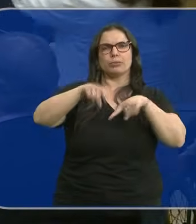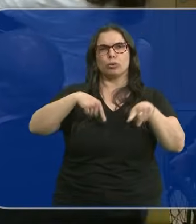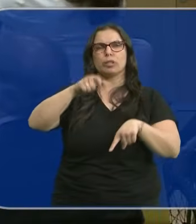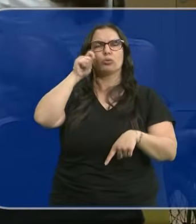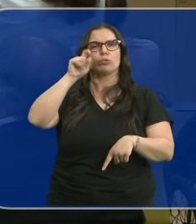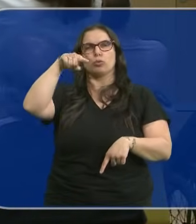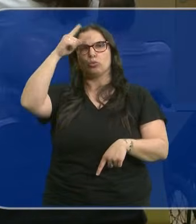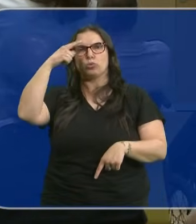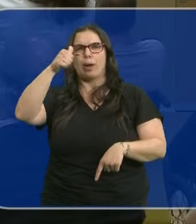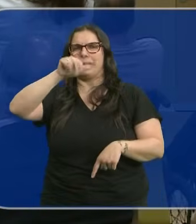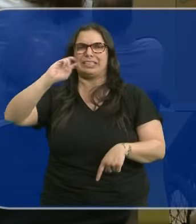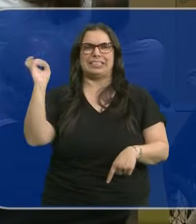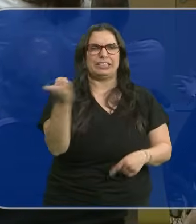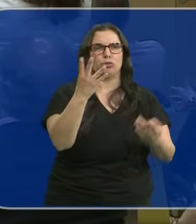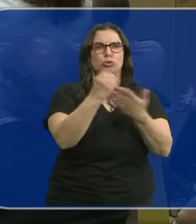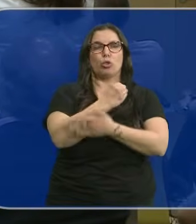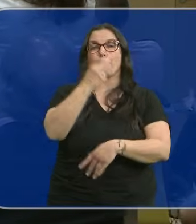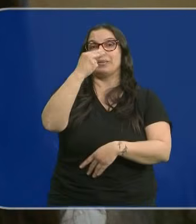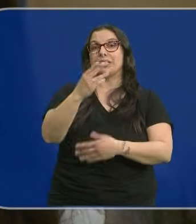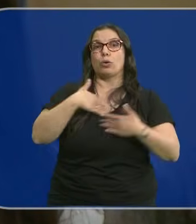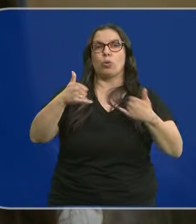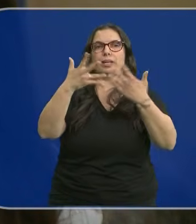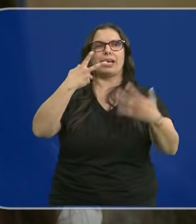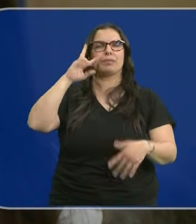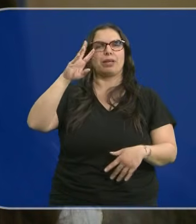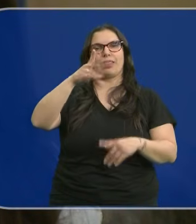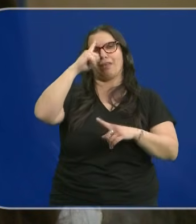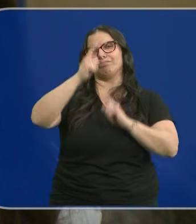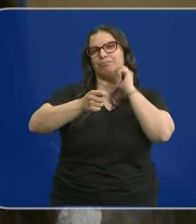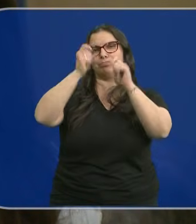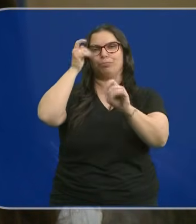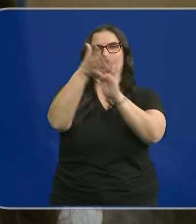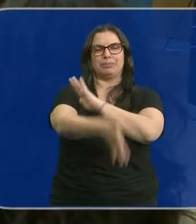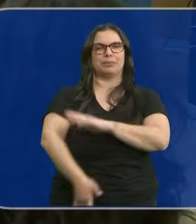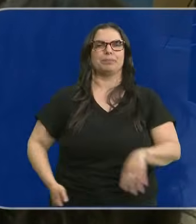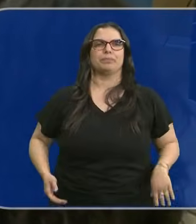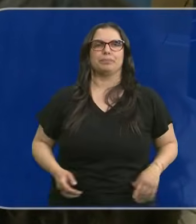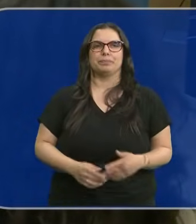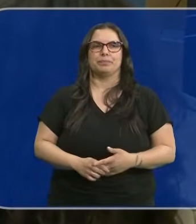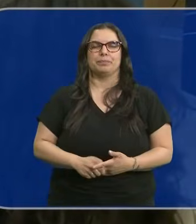cultural, enológico, etcétera, para convertir cualquier visita en una experiencia inolvidable.